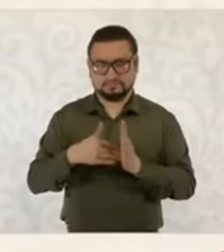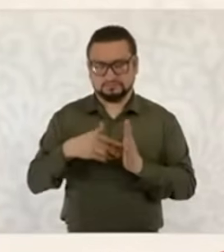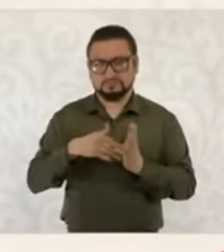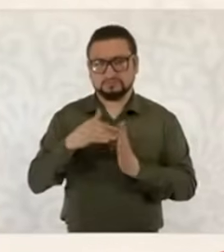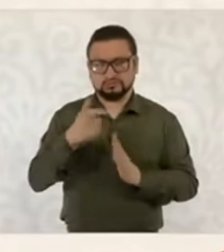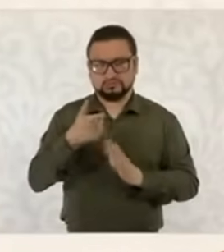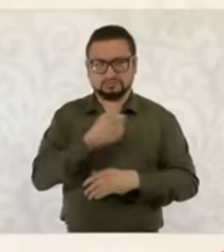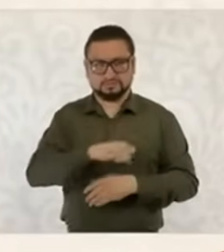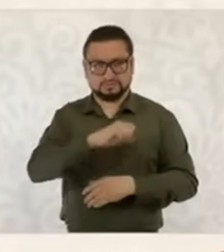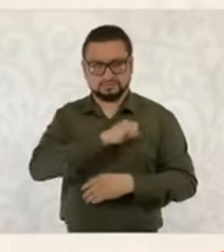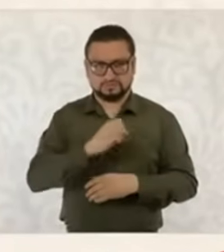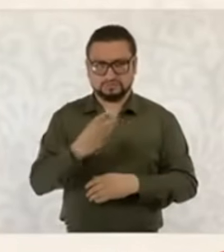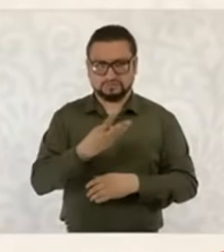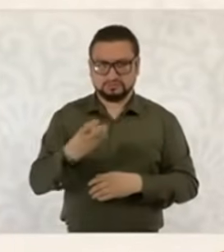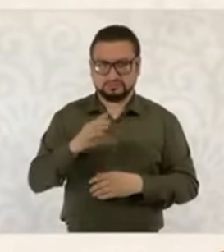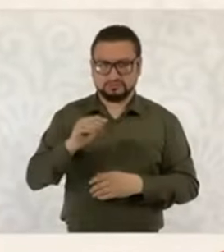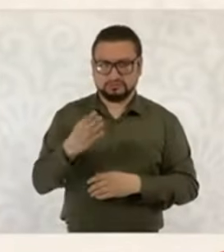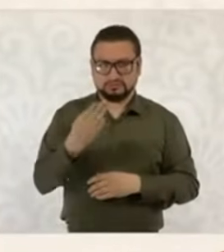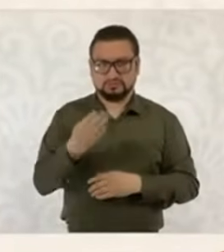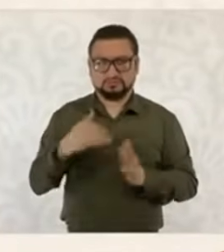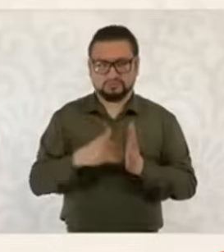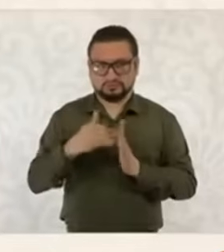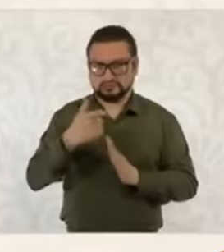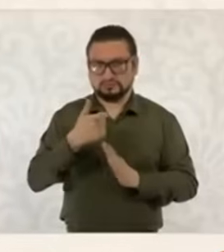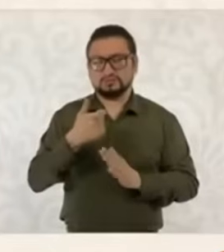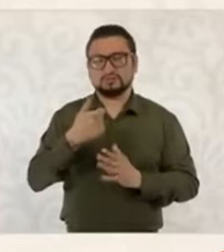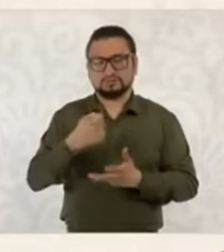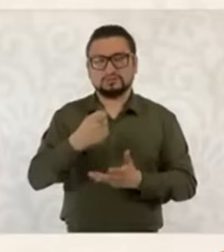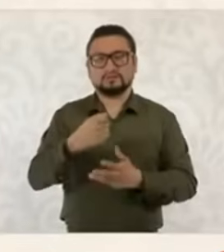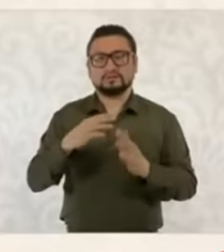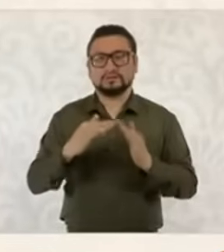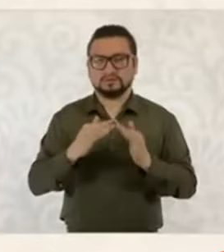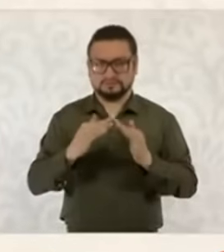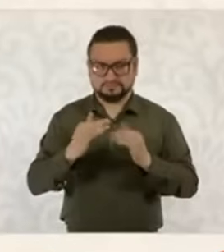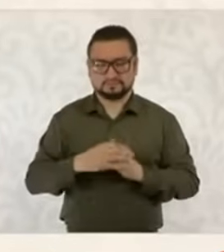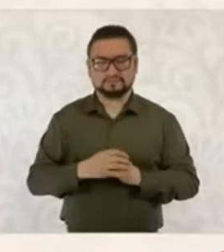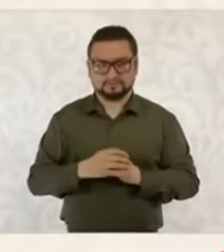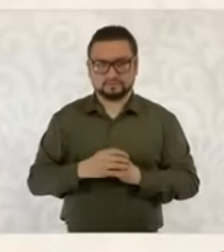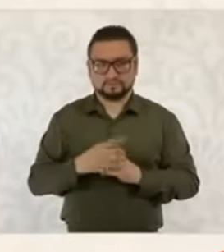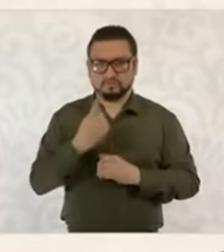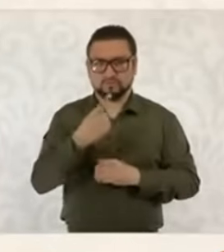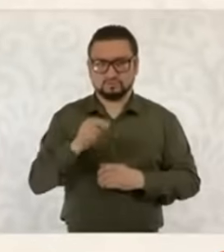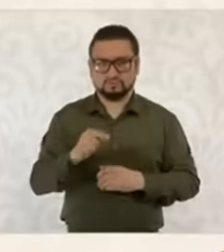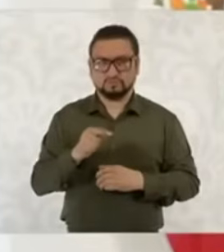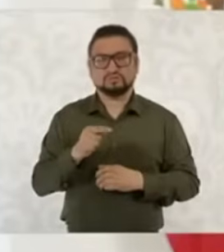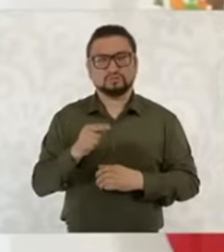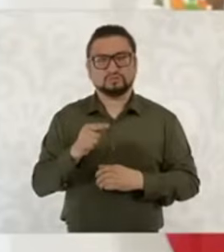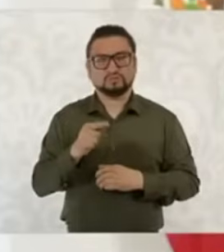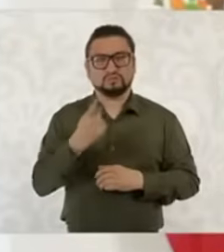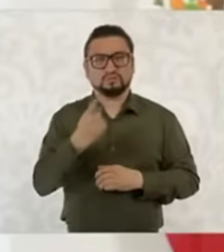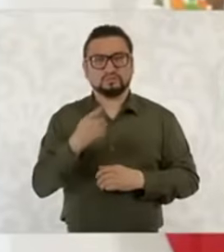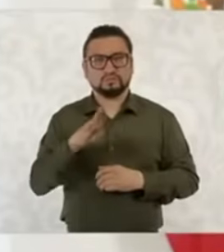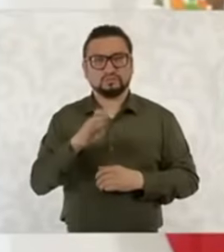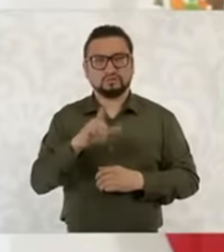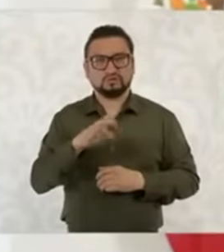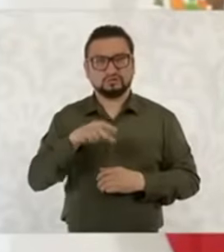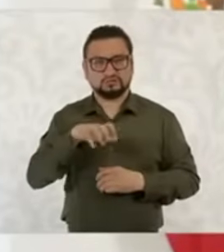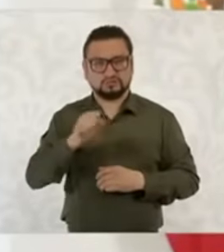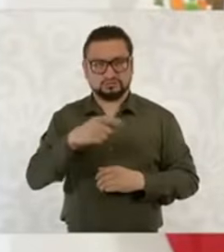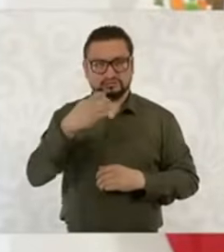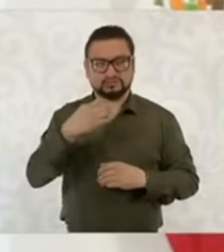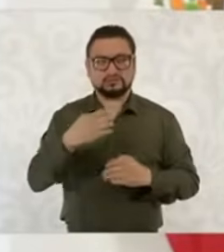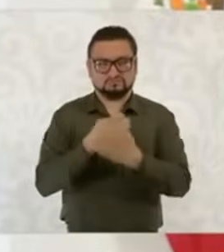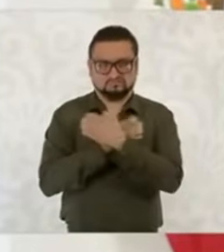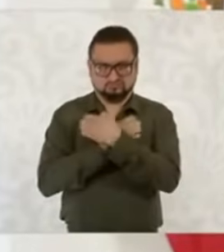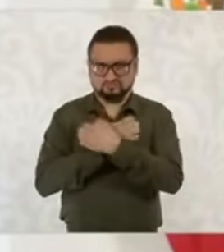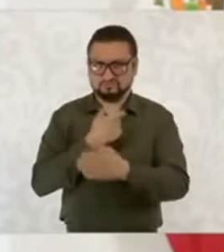salud, 399,000 millones de pesos en vivienda, 1.1 billones de pesos en educación, uno de los rubros